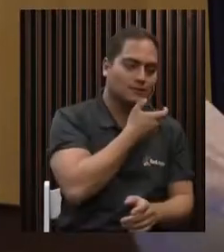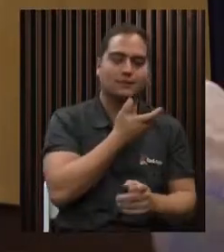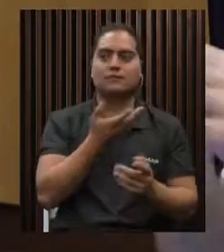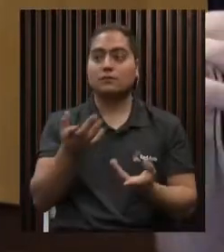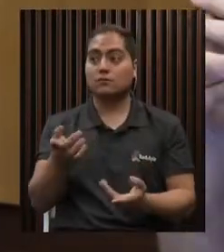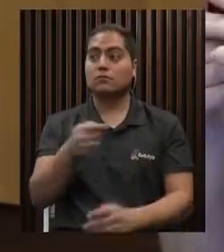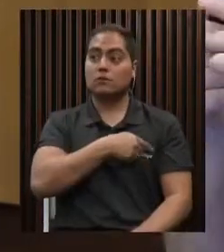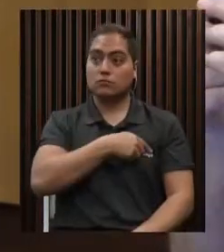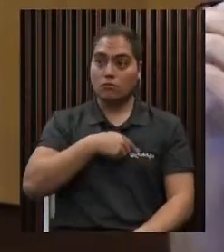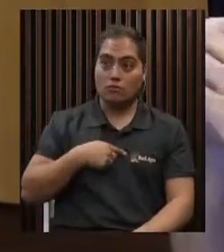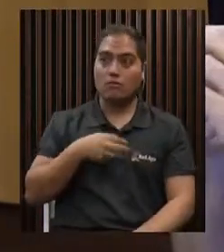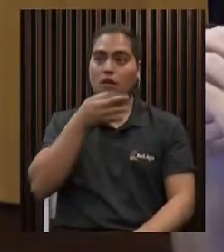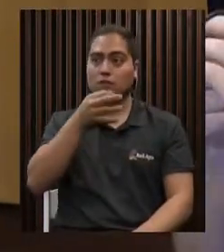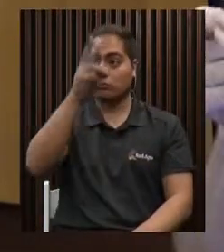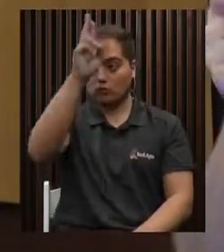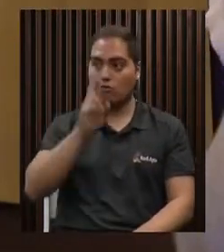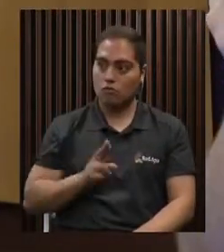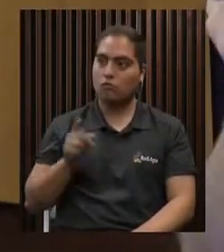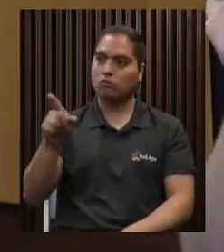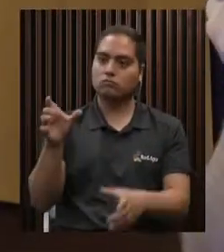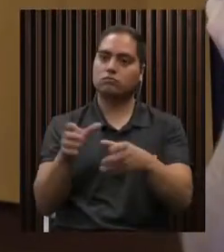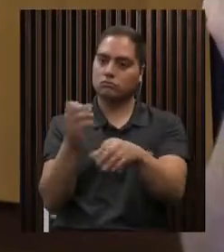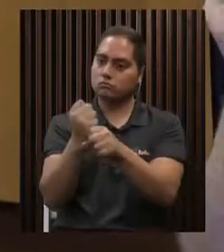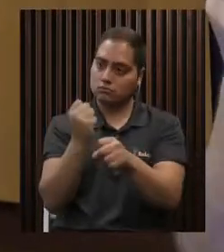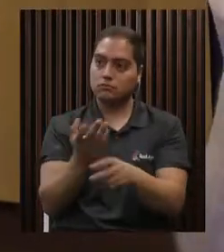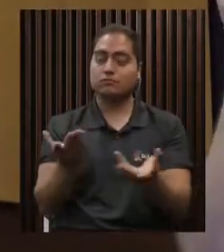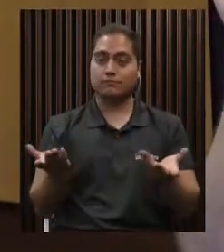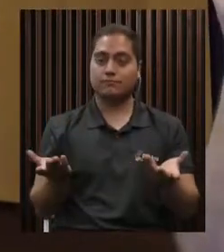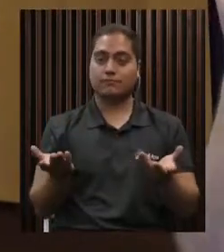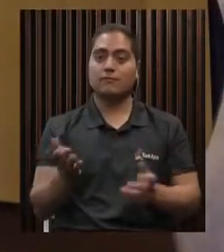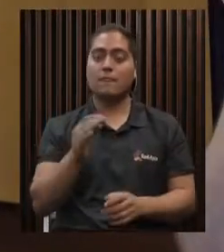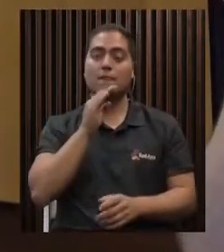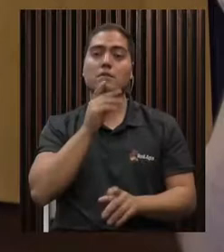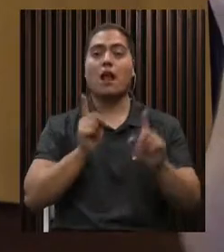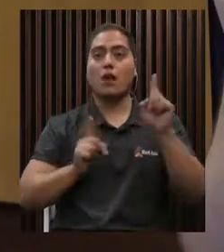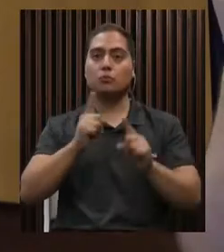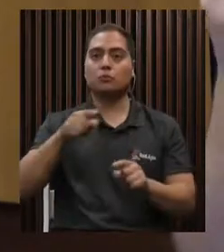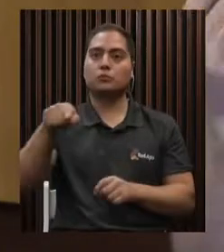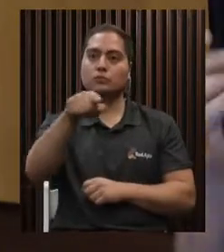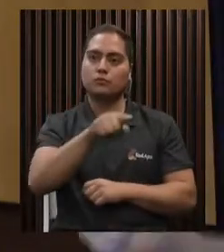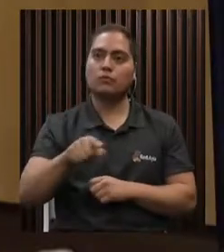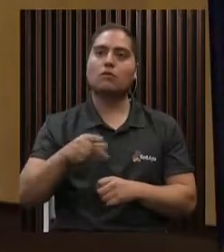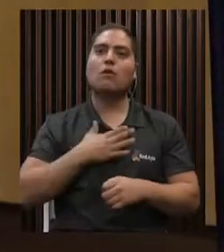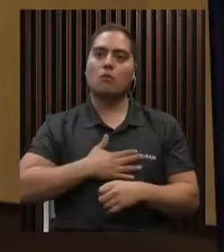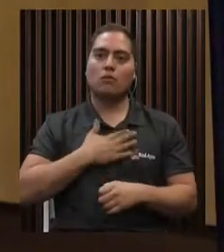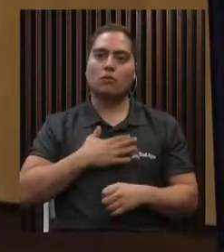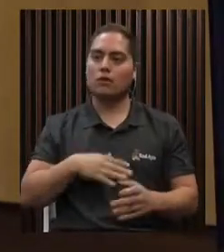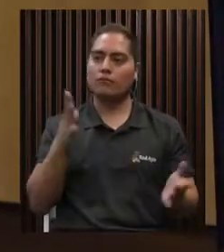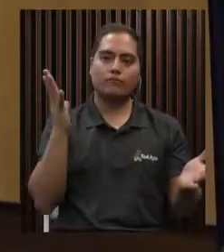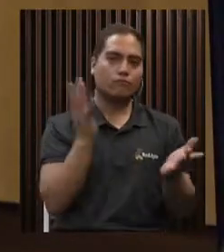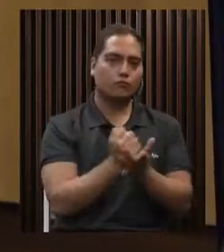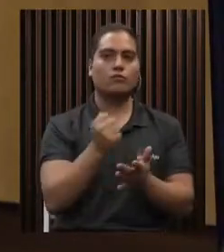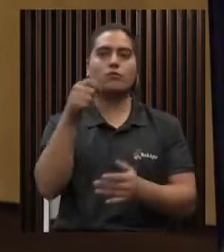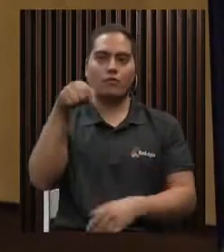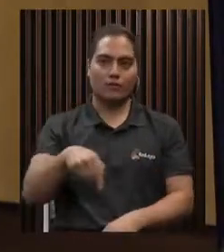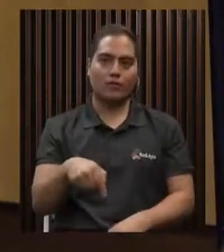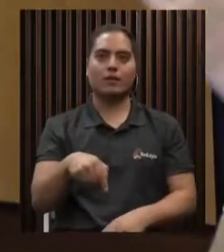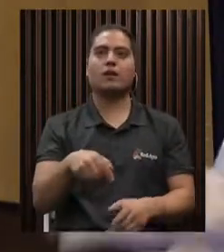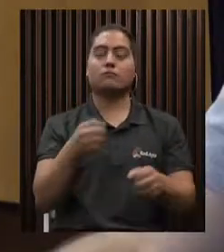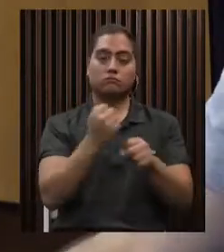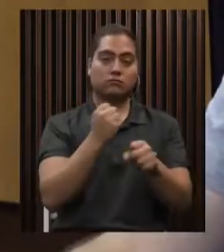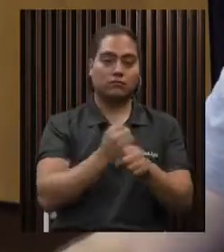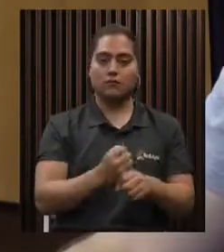algo de su rol. Y algo que le gustaría obtener después de la sesión de hoy. ¿Con qué se quiere